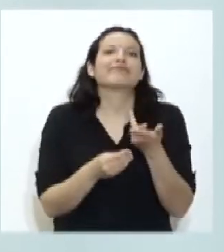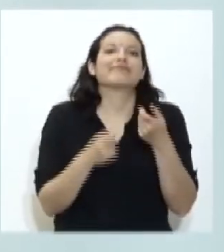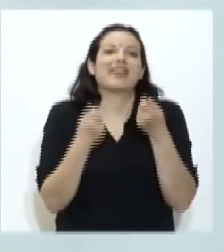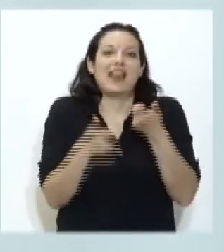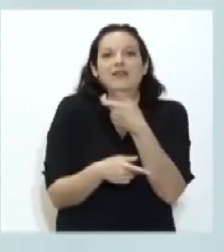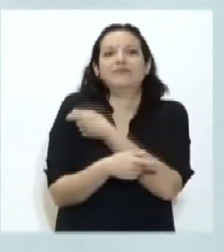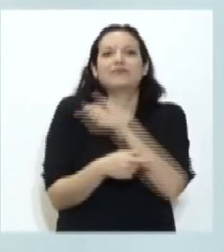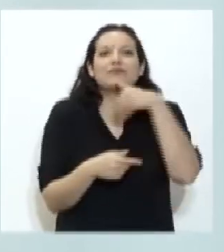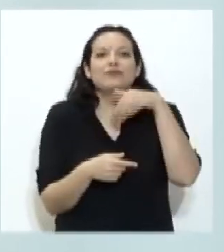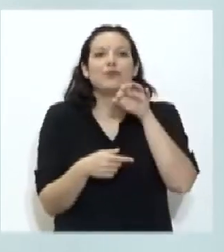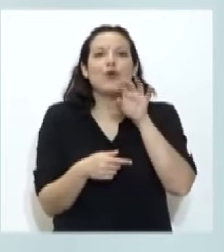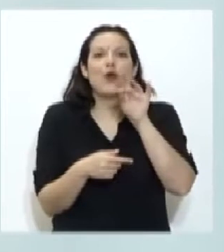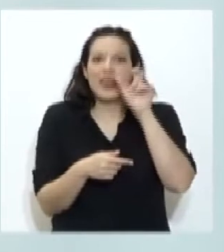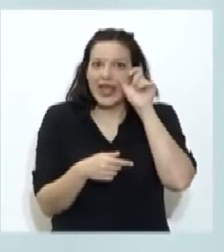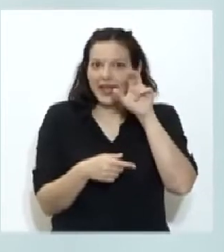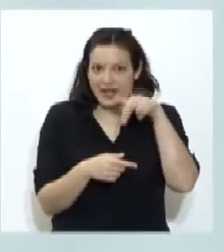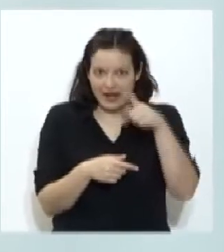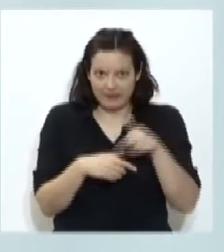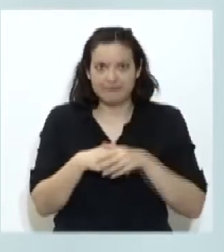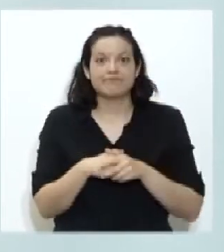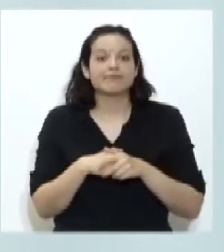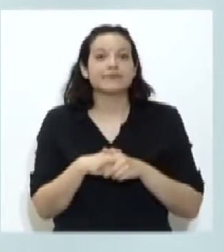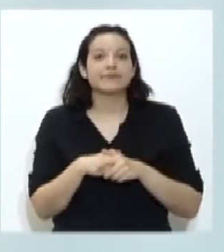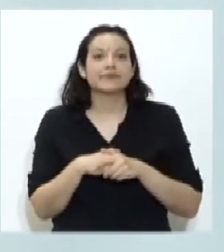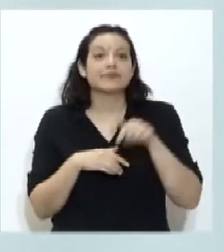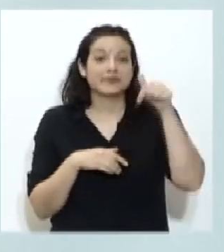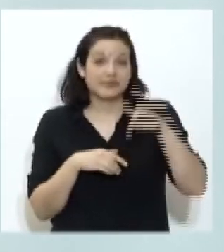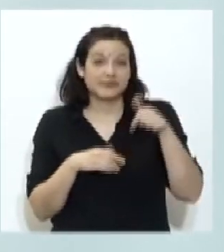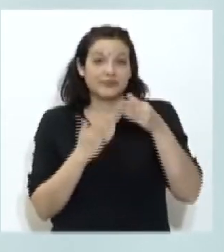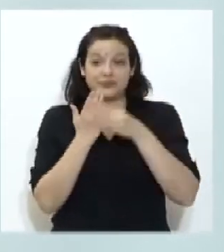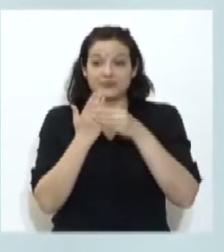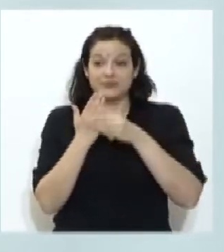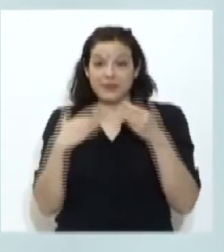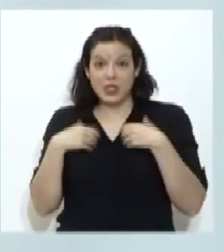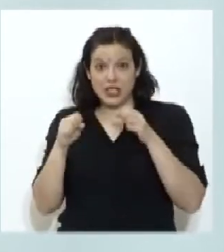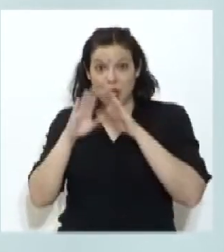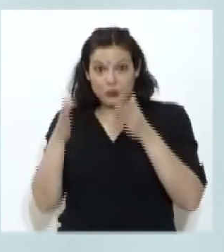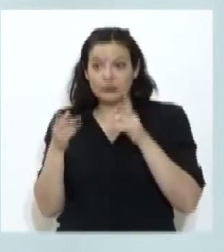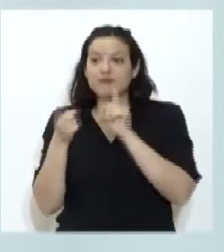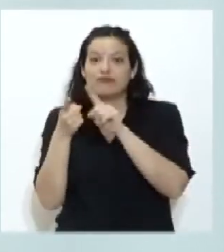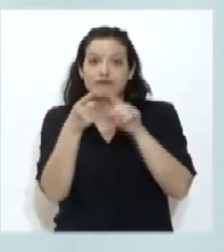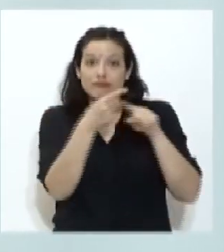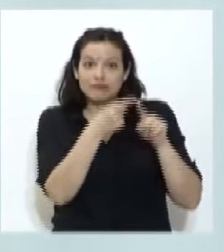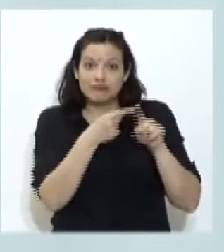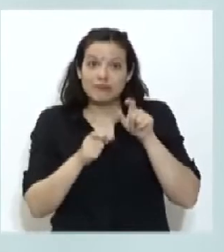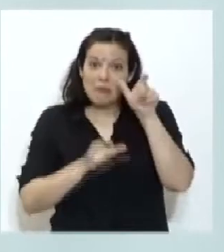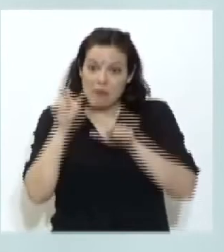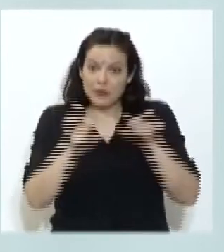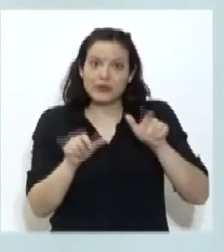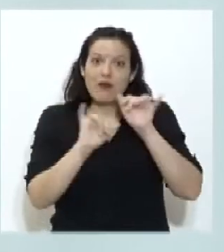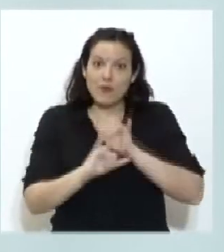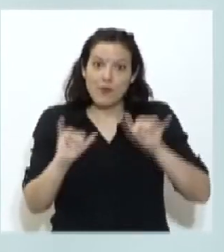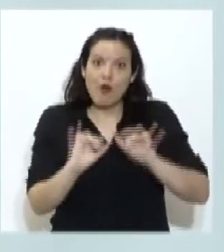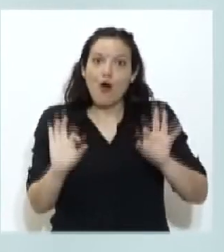en este sentido va a haber una comunicación del ministerio de salud para con las personas con la información necesaria